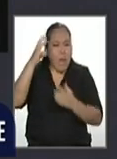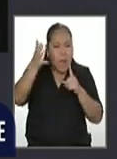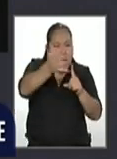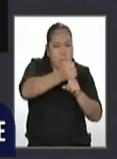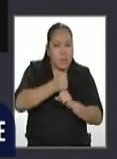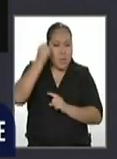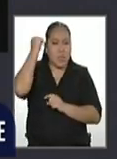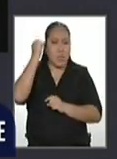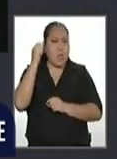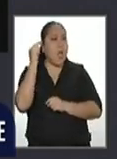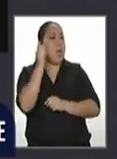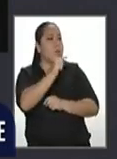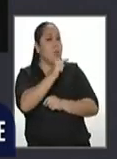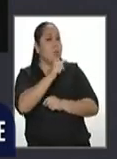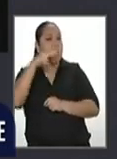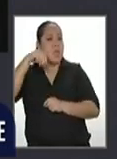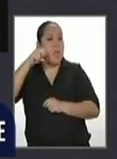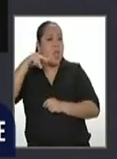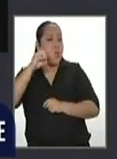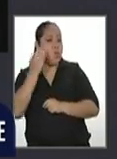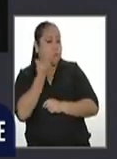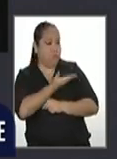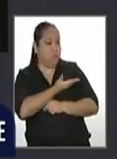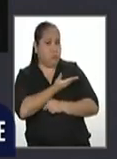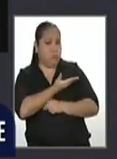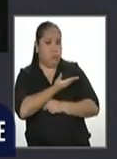Allá, Nano,